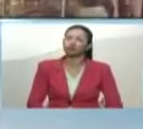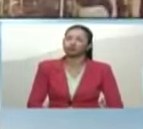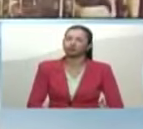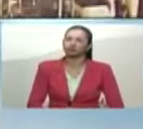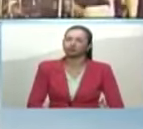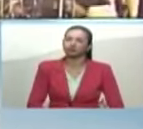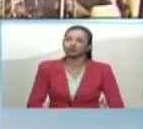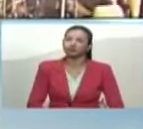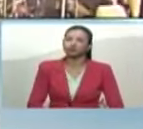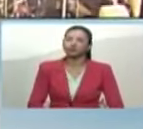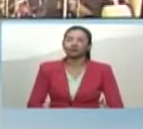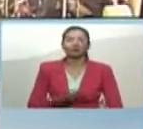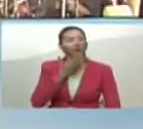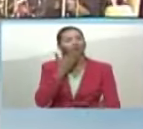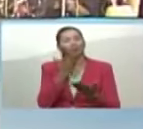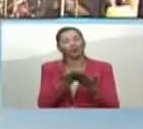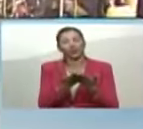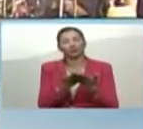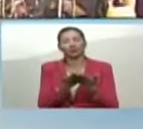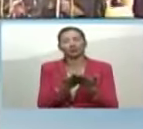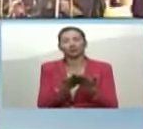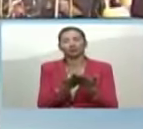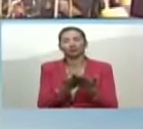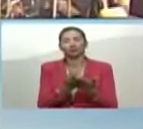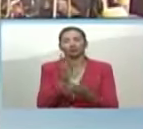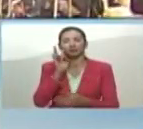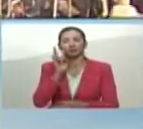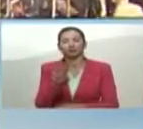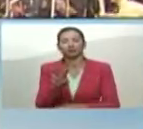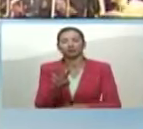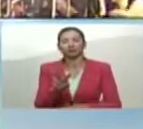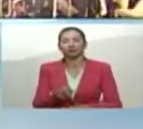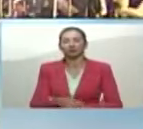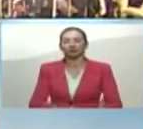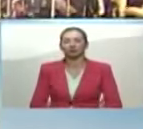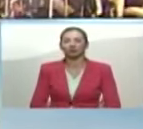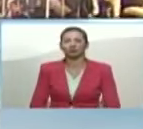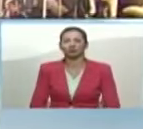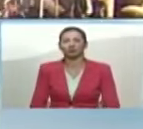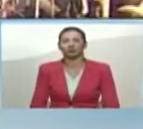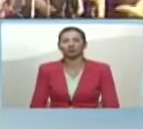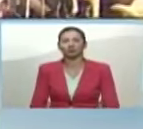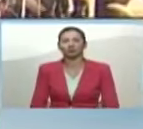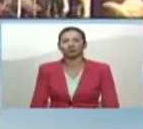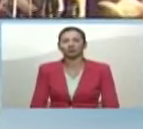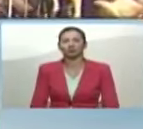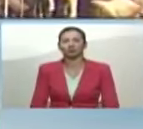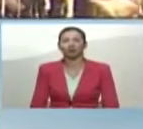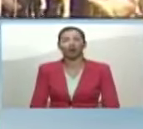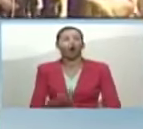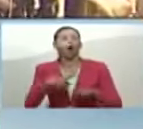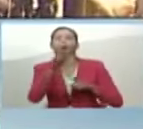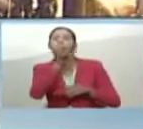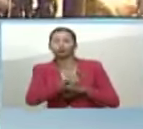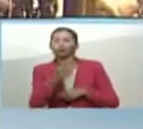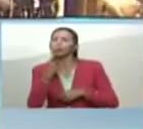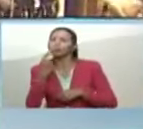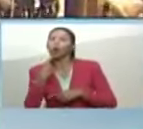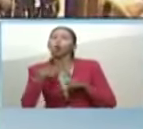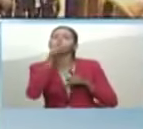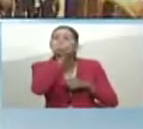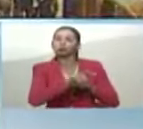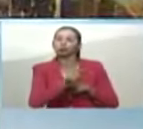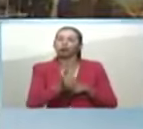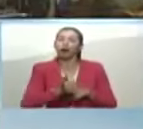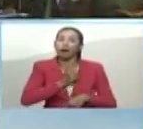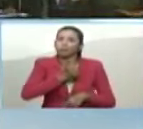En ese planteamiento, nosotros vemos que hay... Mayre, cuando tú dices se han beneficiado otras personas que no